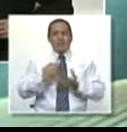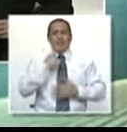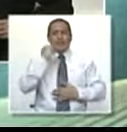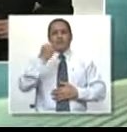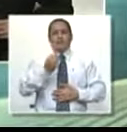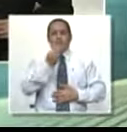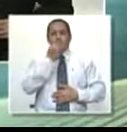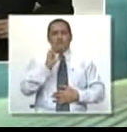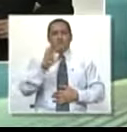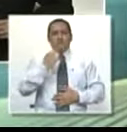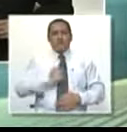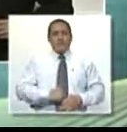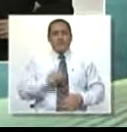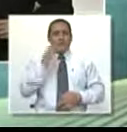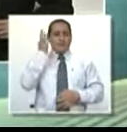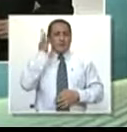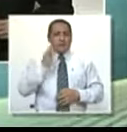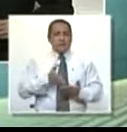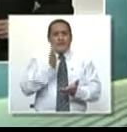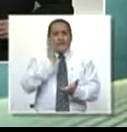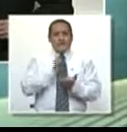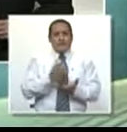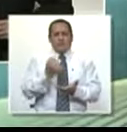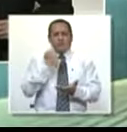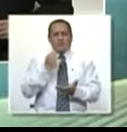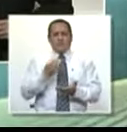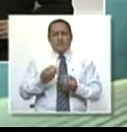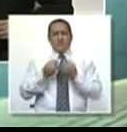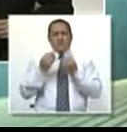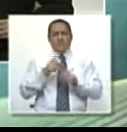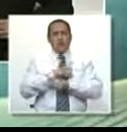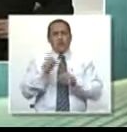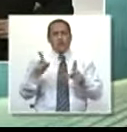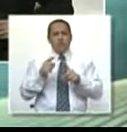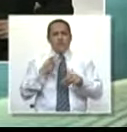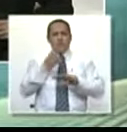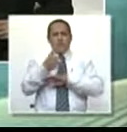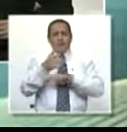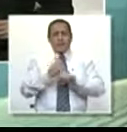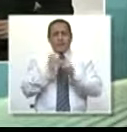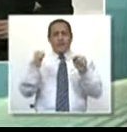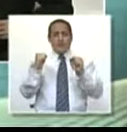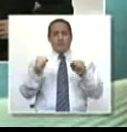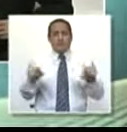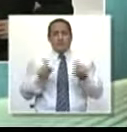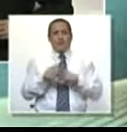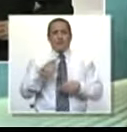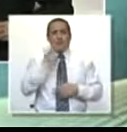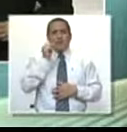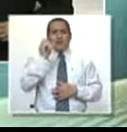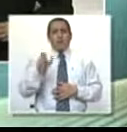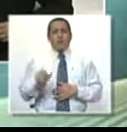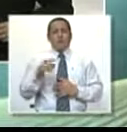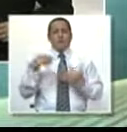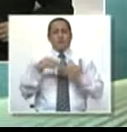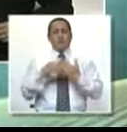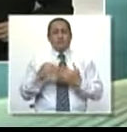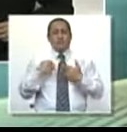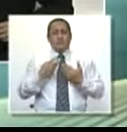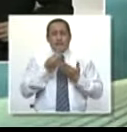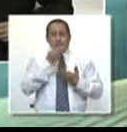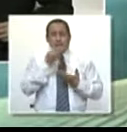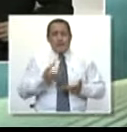de alimentos de su hija y la sanción es muy dura porque como no se presenta ella el demandado que